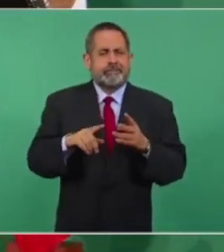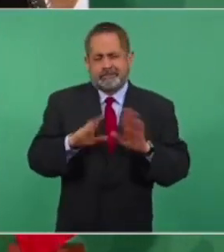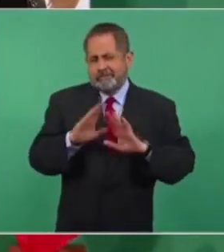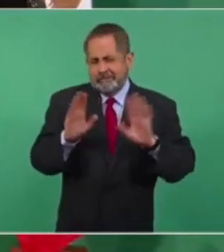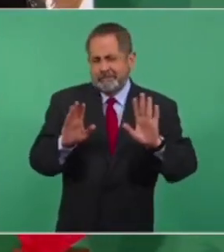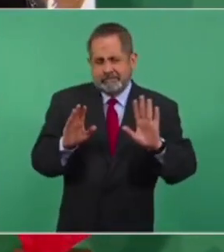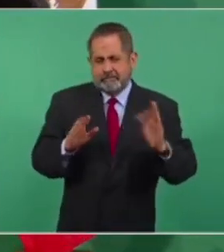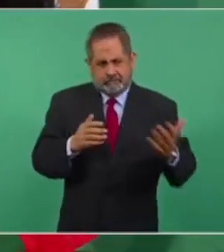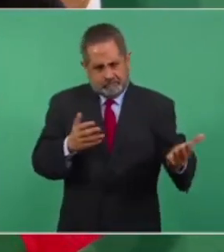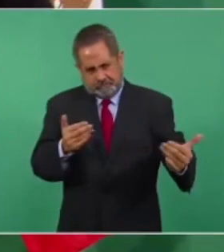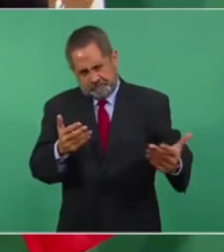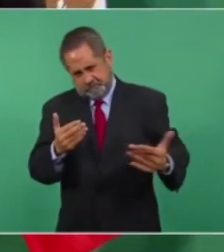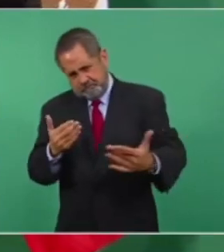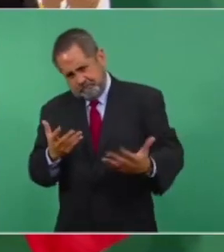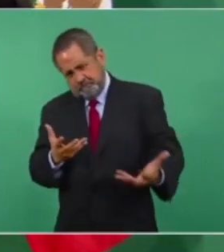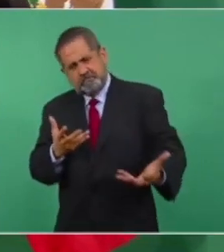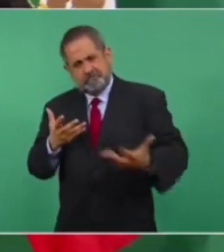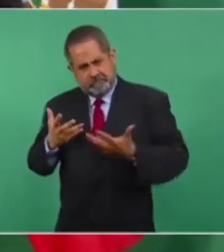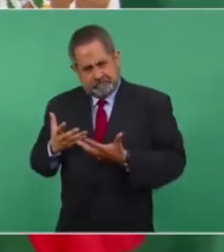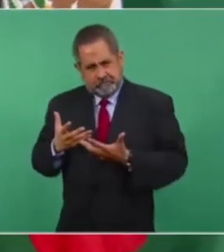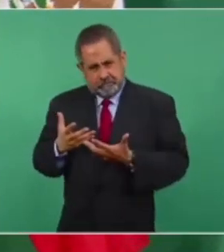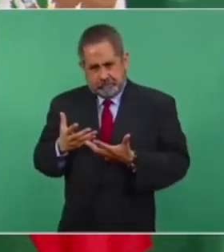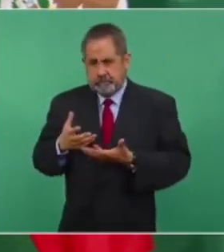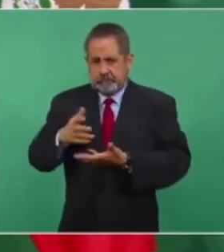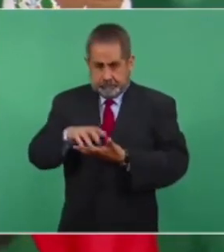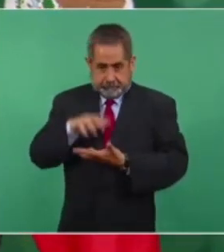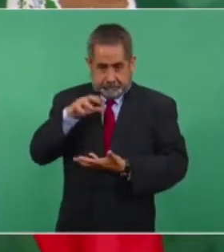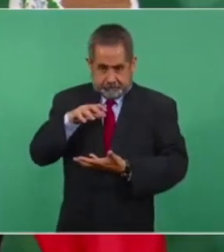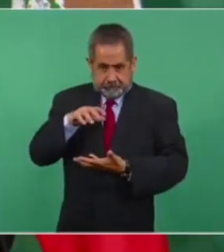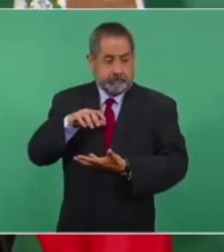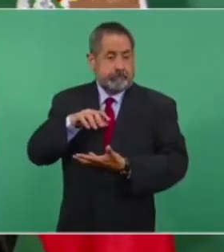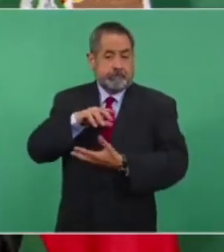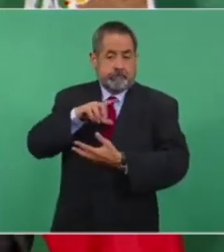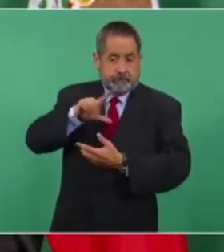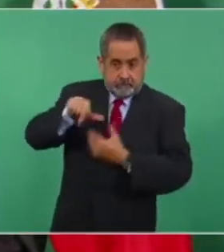¿sí?, y devuelve